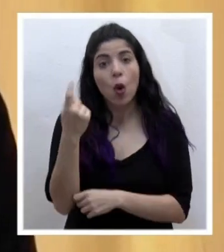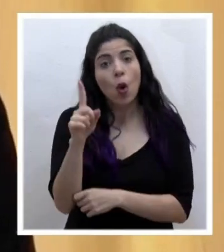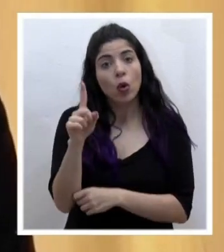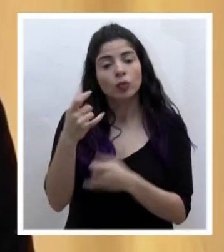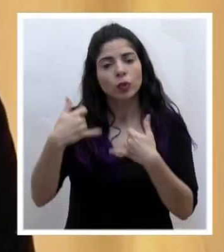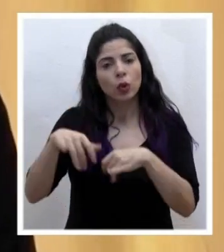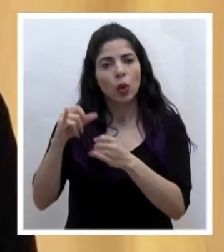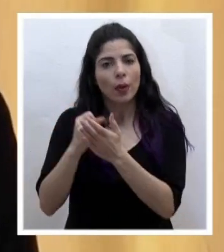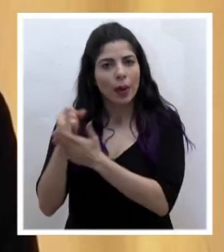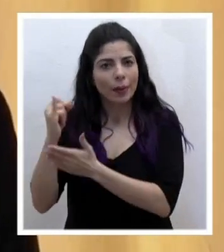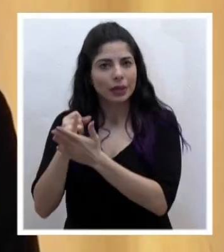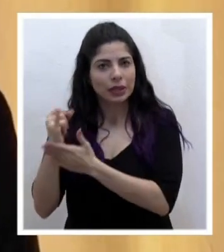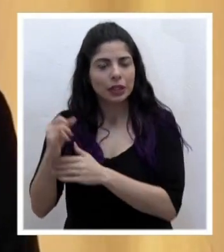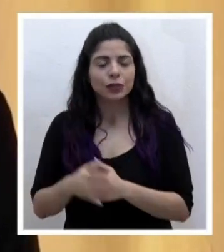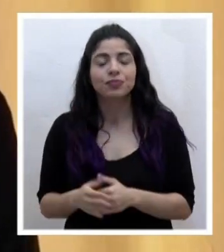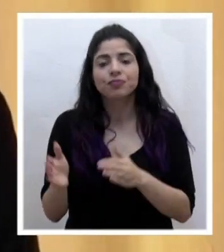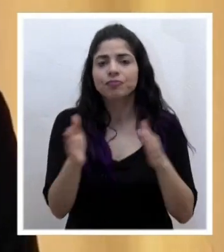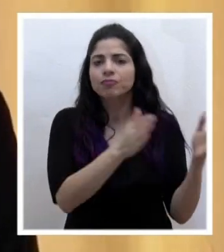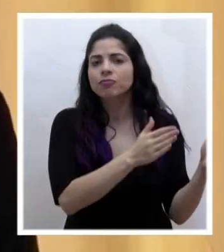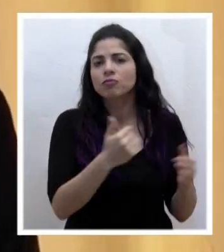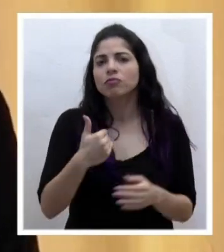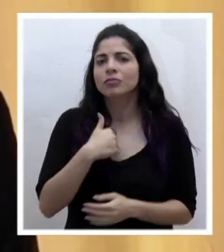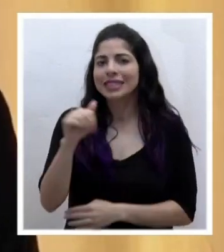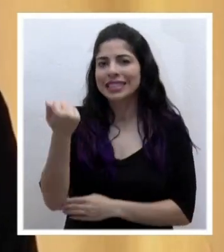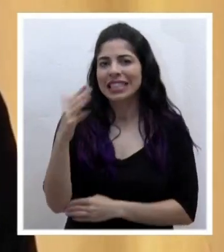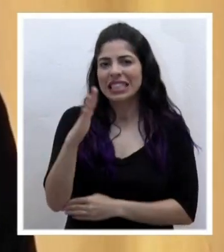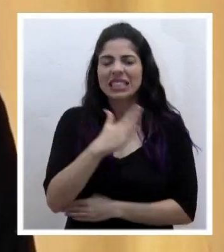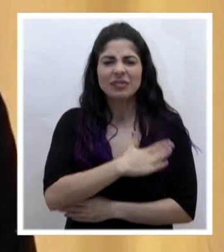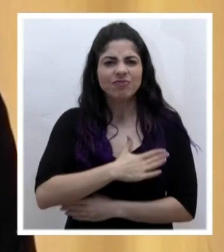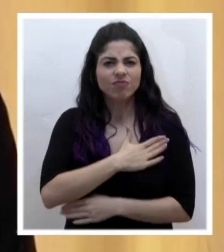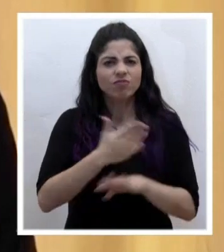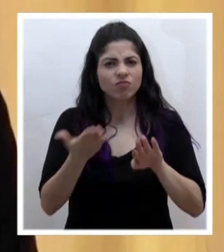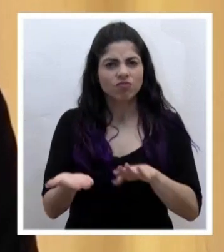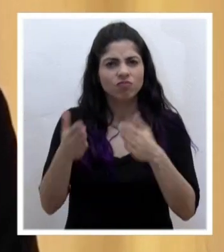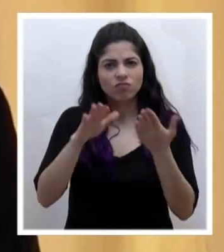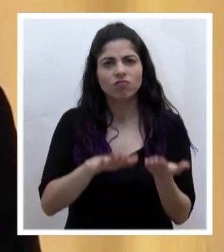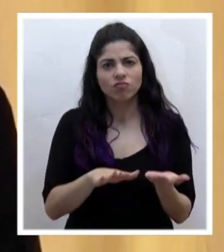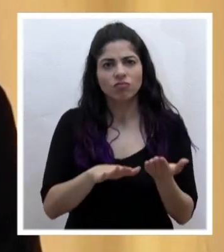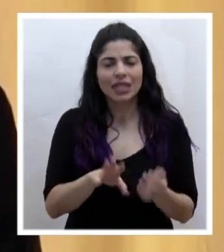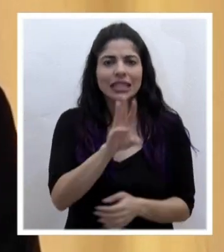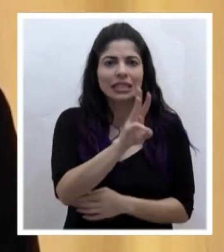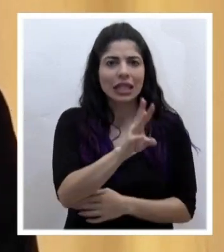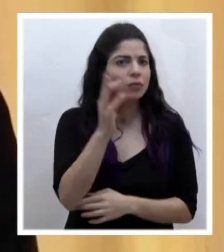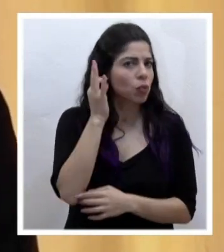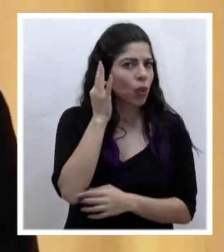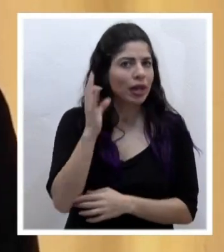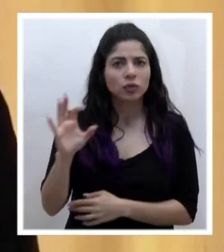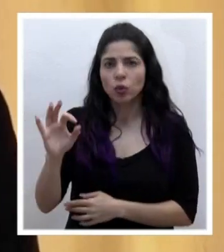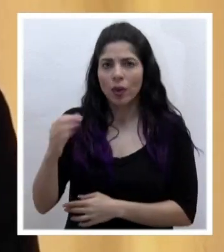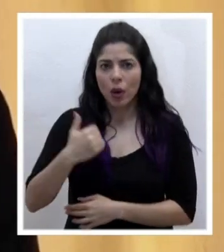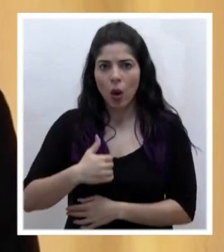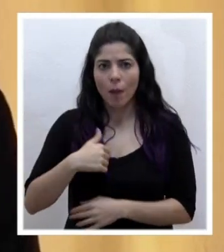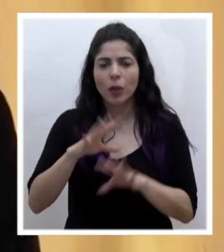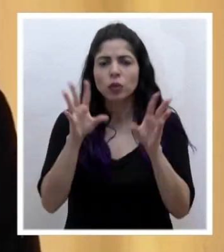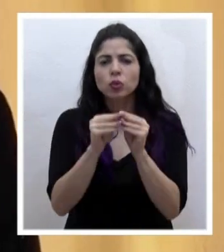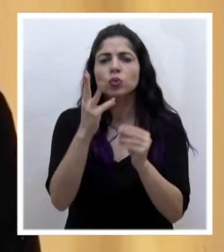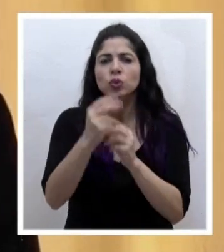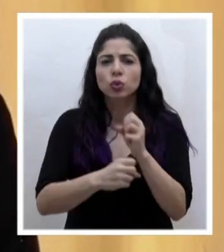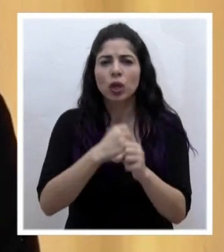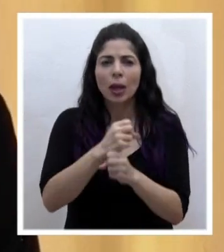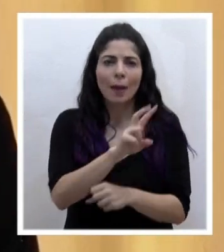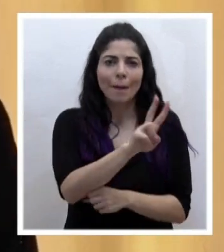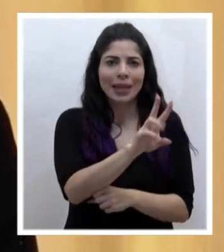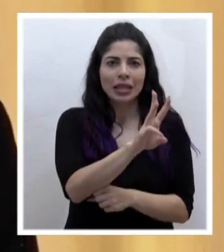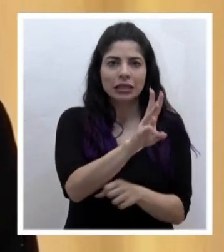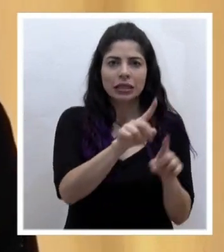encuentran en investigación. Se registran 15 lamentables fallecimientos, 6 mujeres y 9 hombres con un rango de edad de